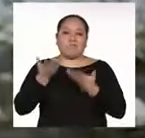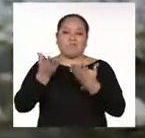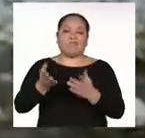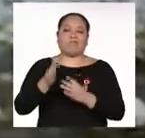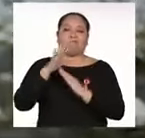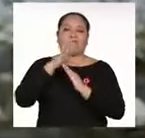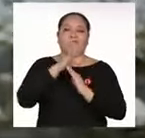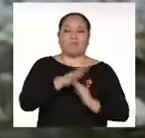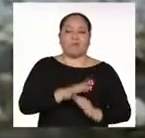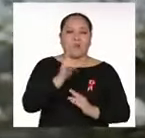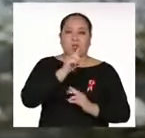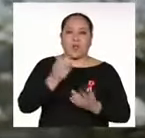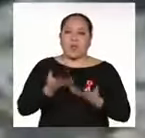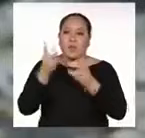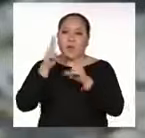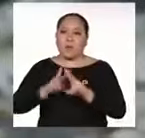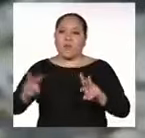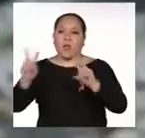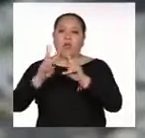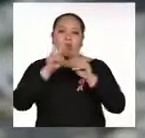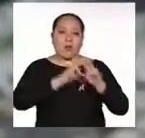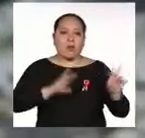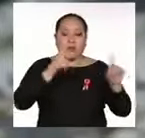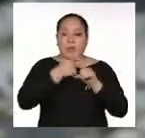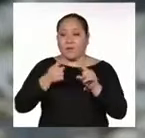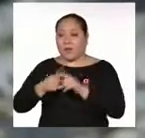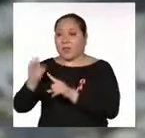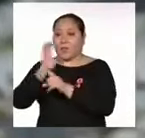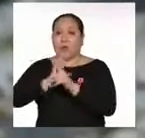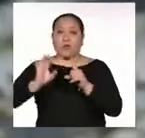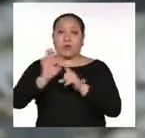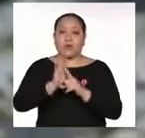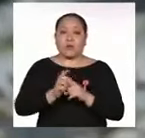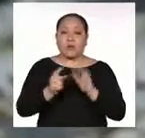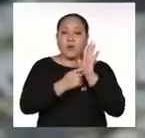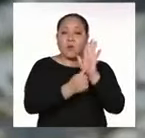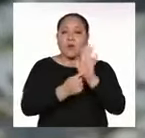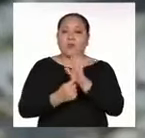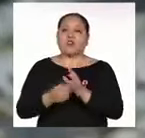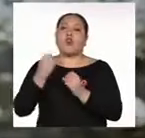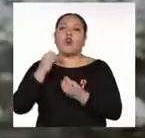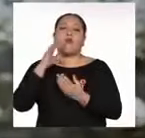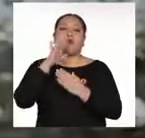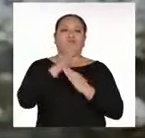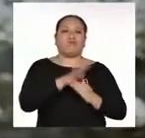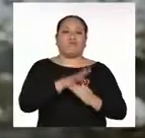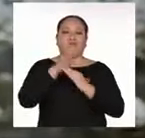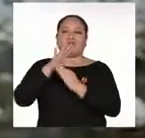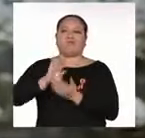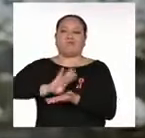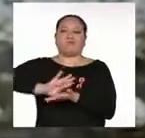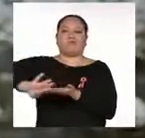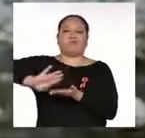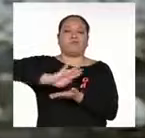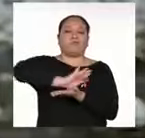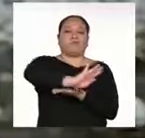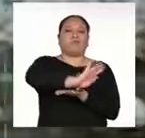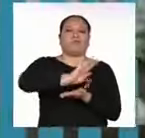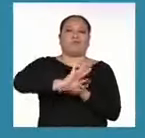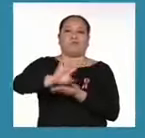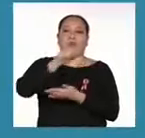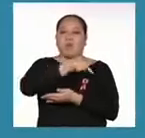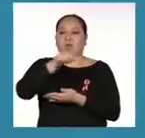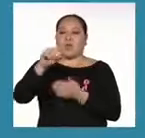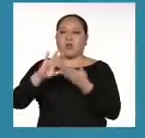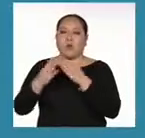valorar las diferentes culturas de nuestro país, se ha puesto en evidencia los diversos modos de discriminación y exclusión de los pueblos